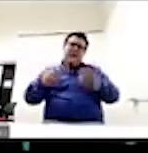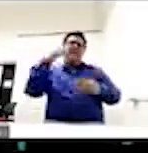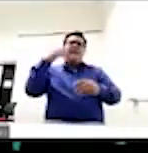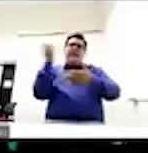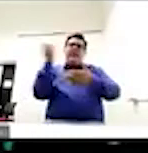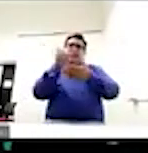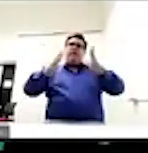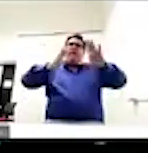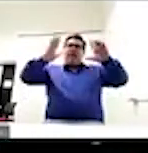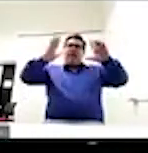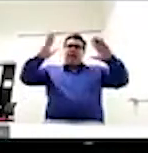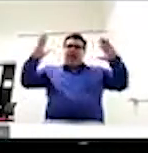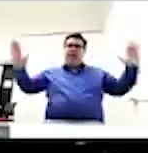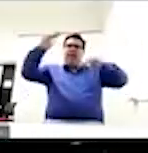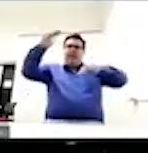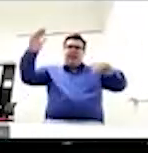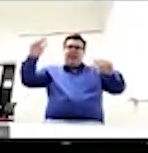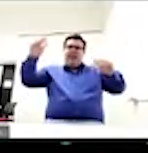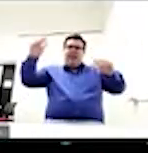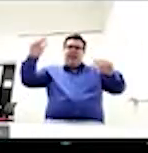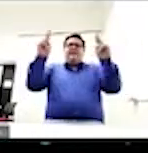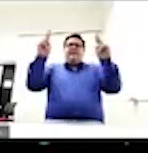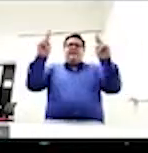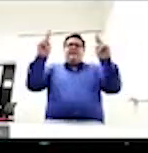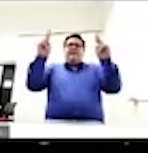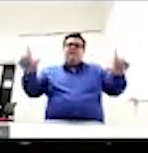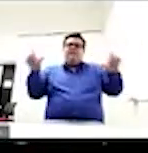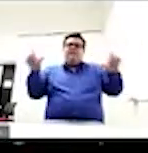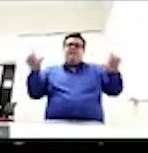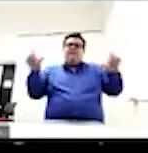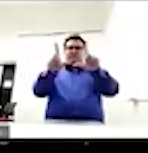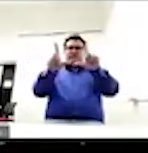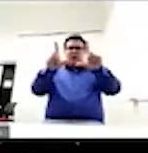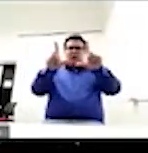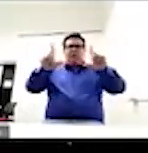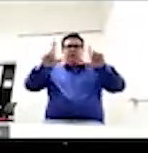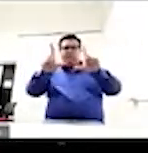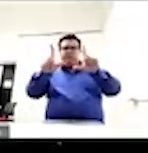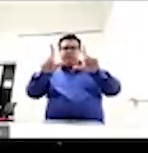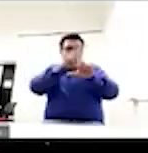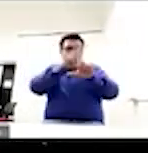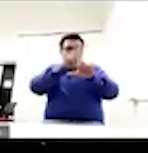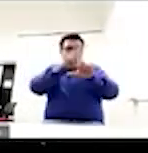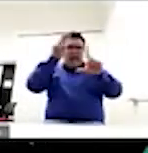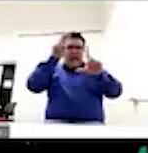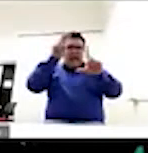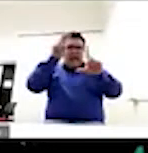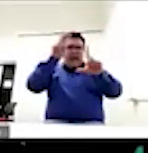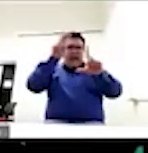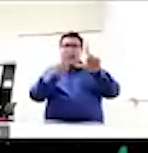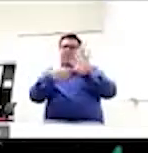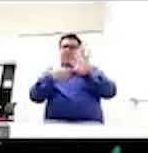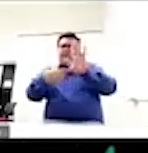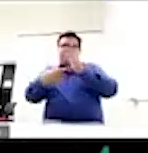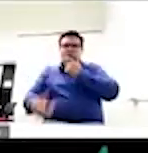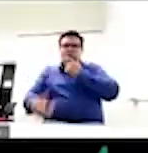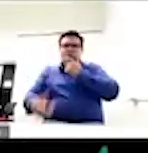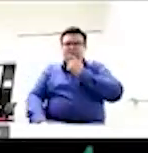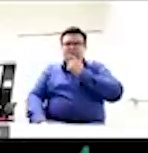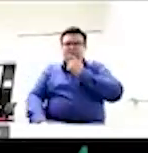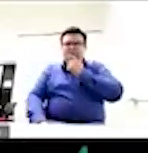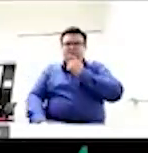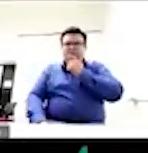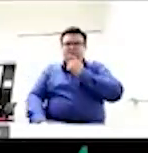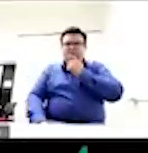me gusta, muy pues largo en dimensiones. Y me gusta tenerla aquí porque es justamente lo